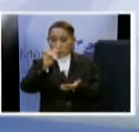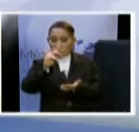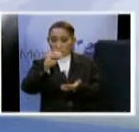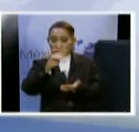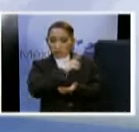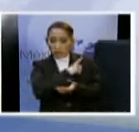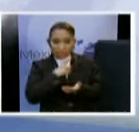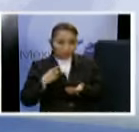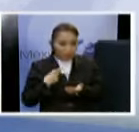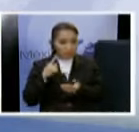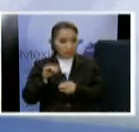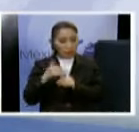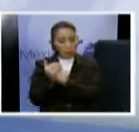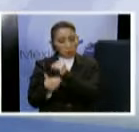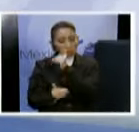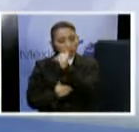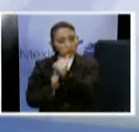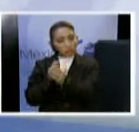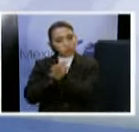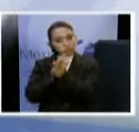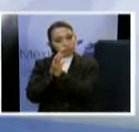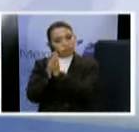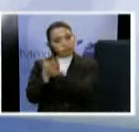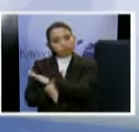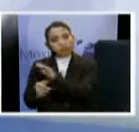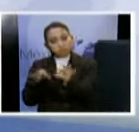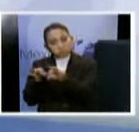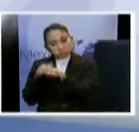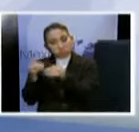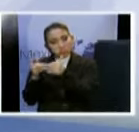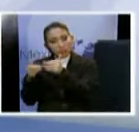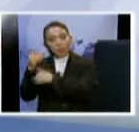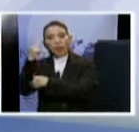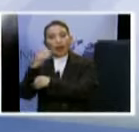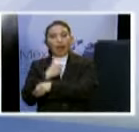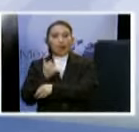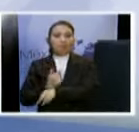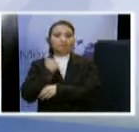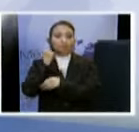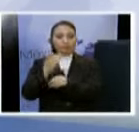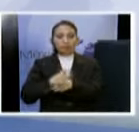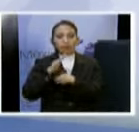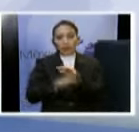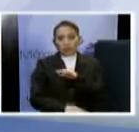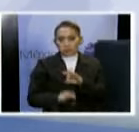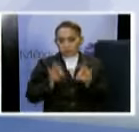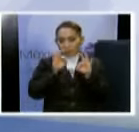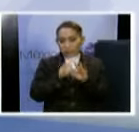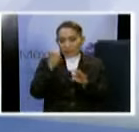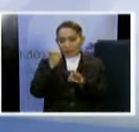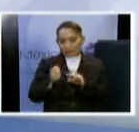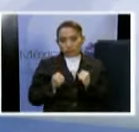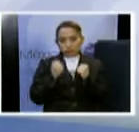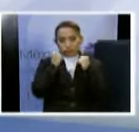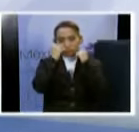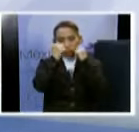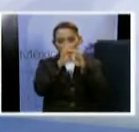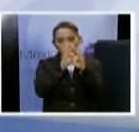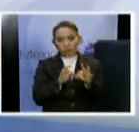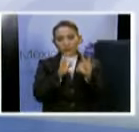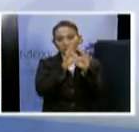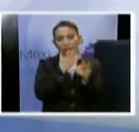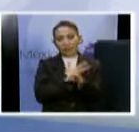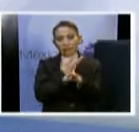ser básicamente un proceso dinámico para poder aprovechar básicamente este potencial tan importante